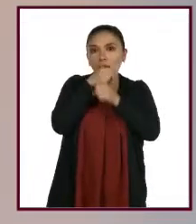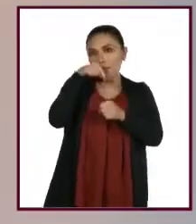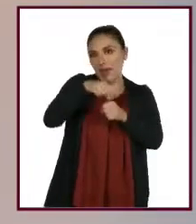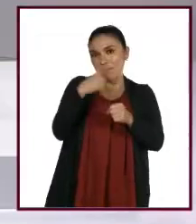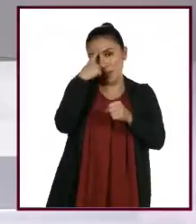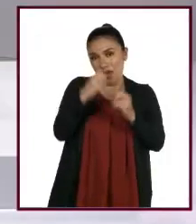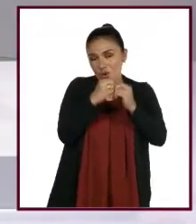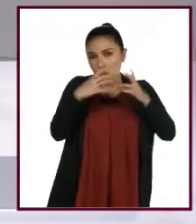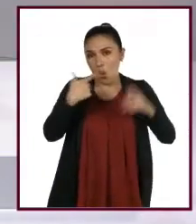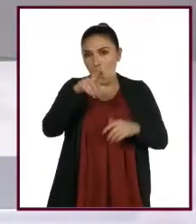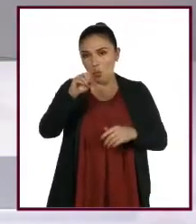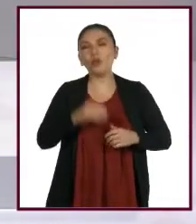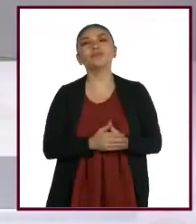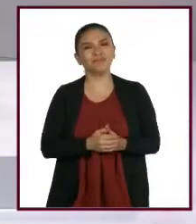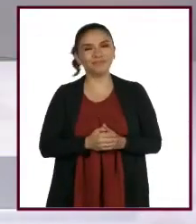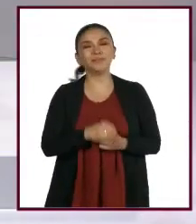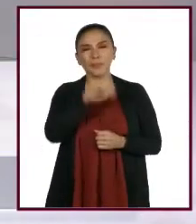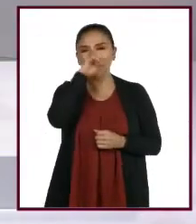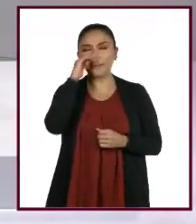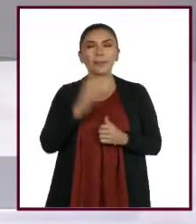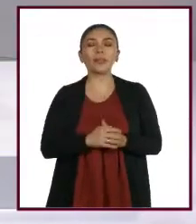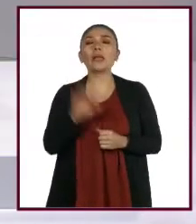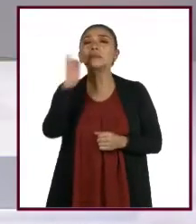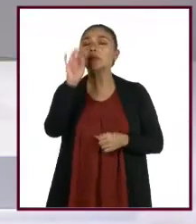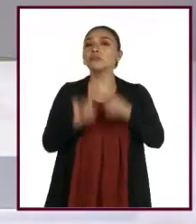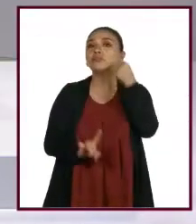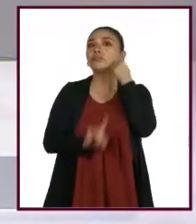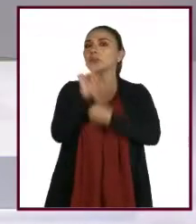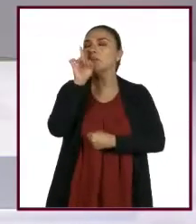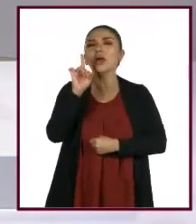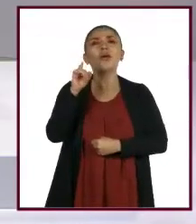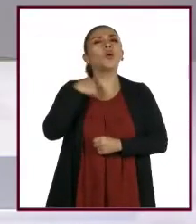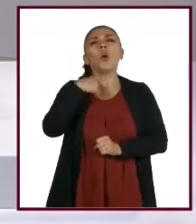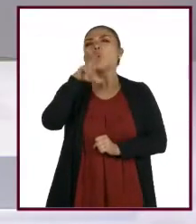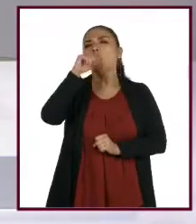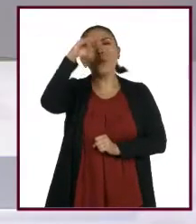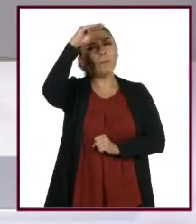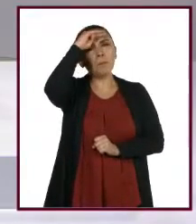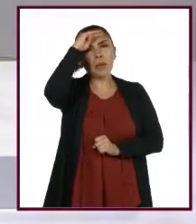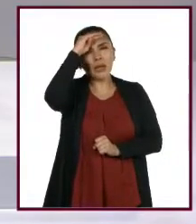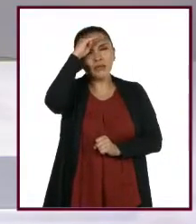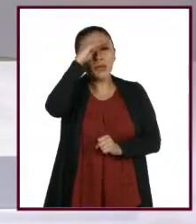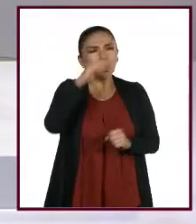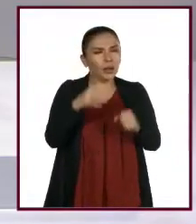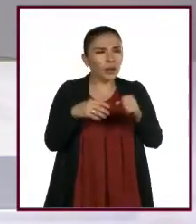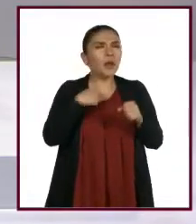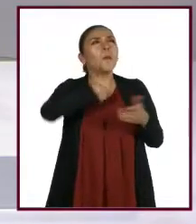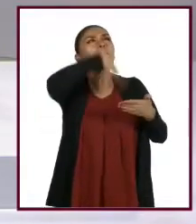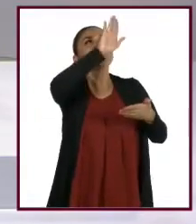tiempo. Muy bien, gracias. ¿Cómo actuar ante una intoxicación involuntaria, por ejemplo, al estar